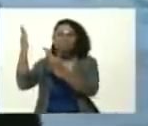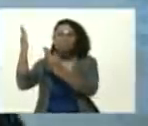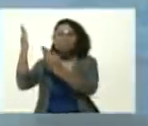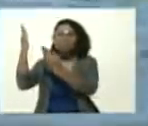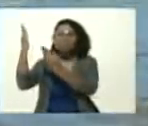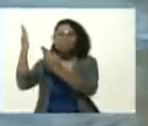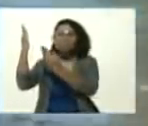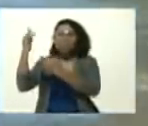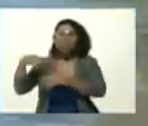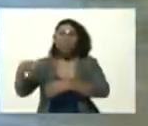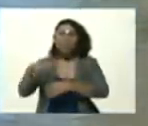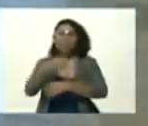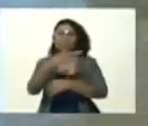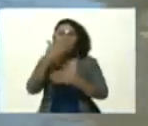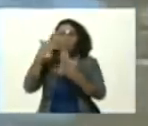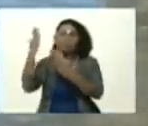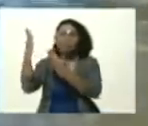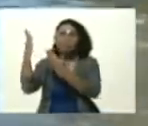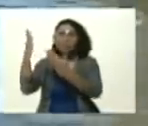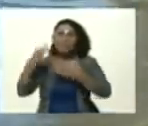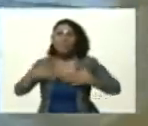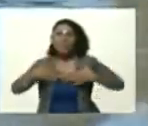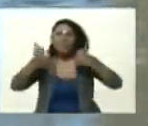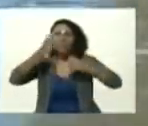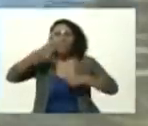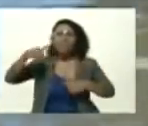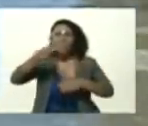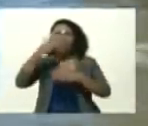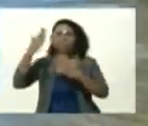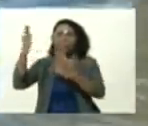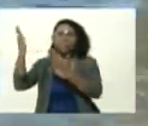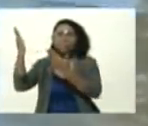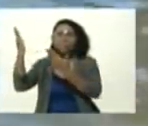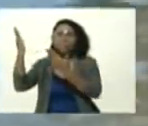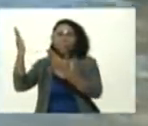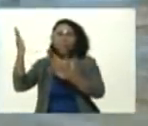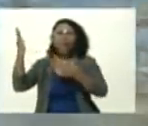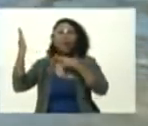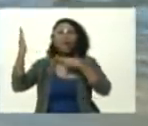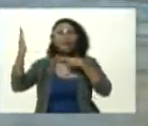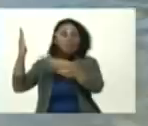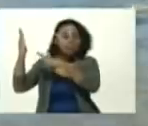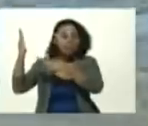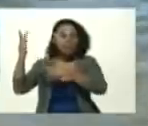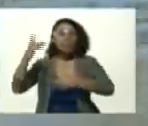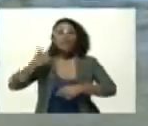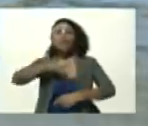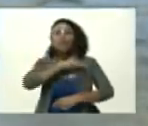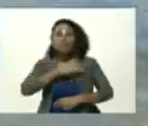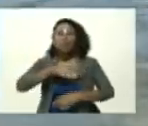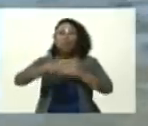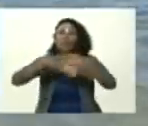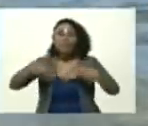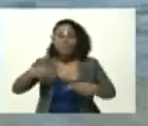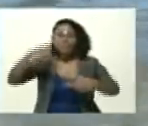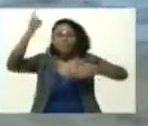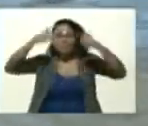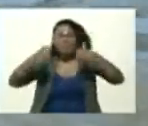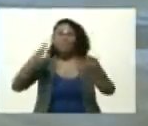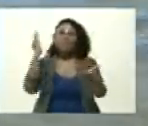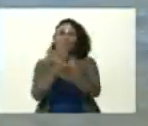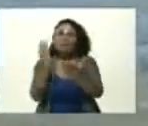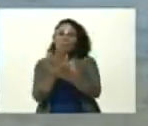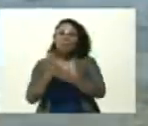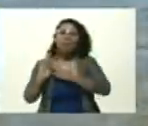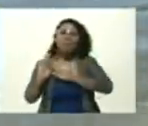en el río Neverí, rescatando a nuestro pueblo. Así somos los bolivarianos, los chavistas, los revolucionarios, siempre